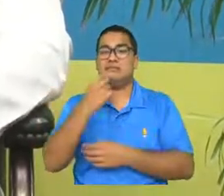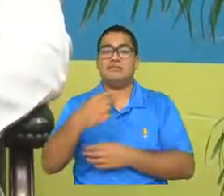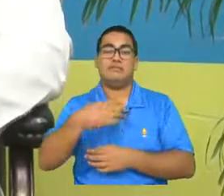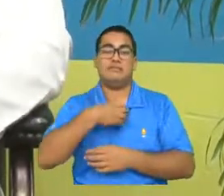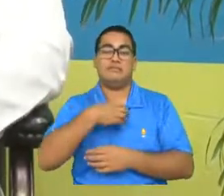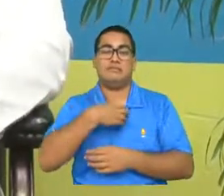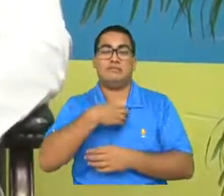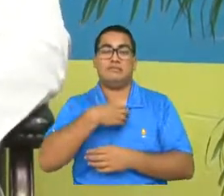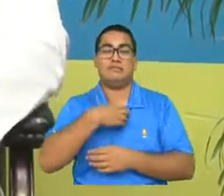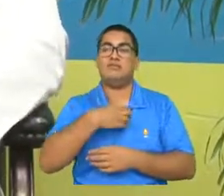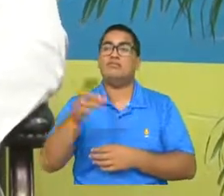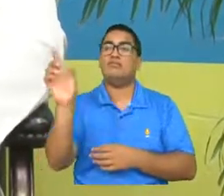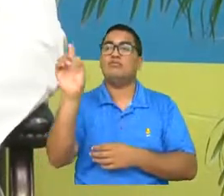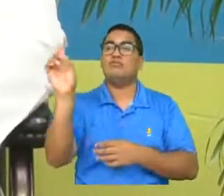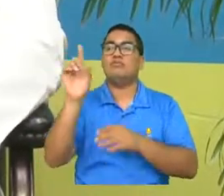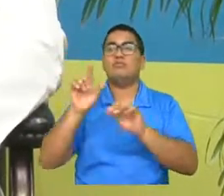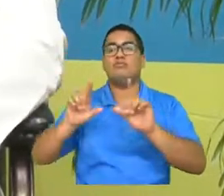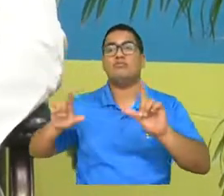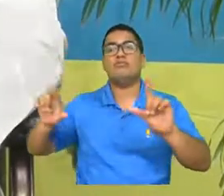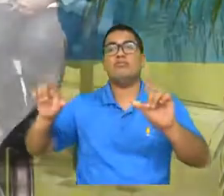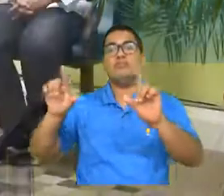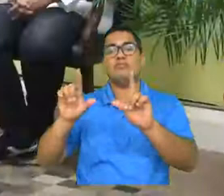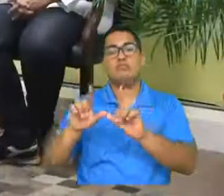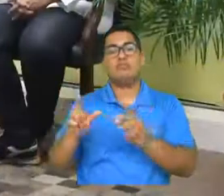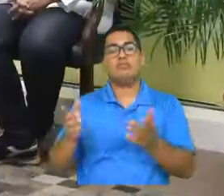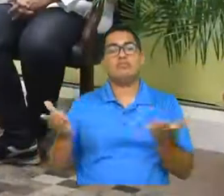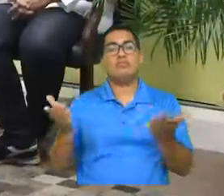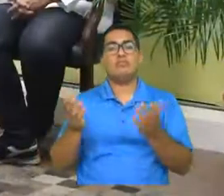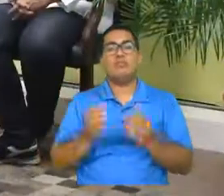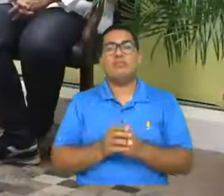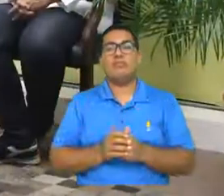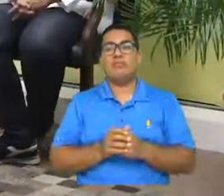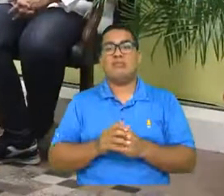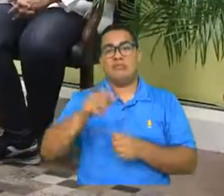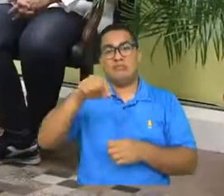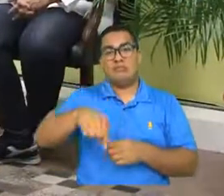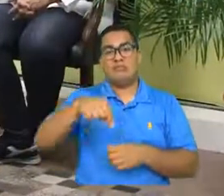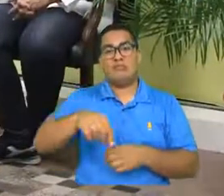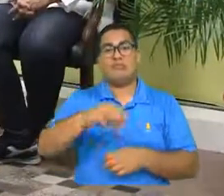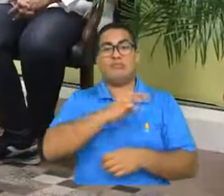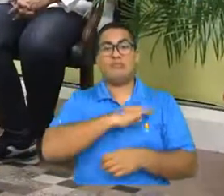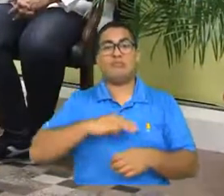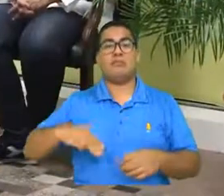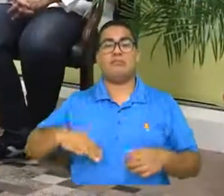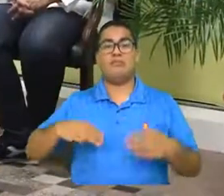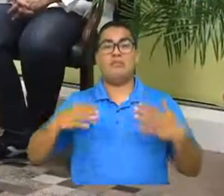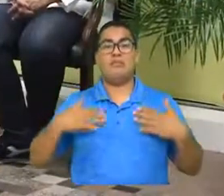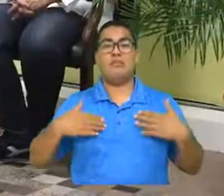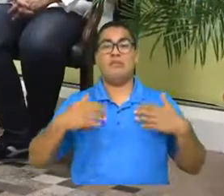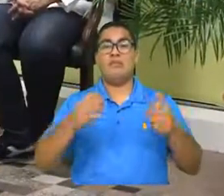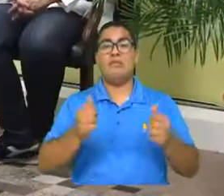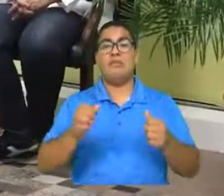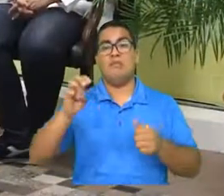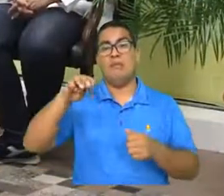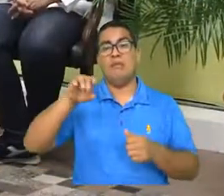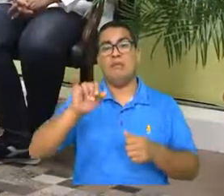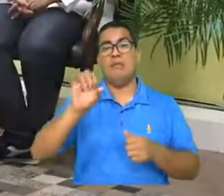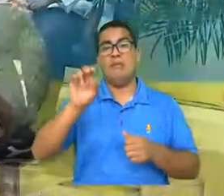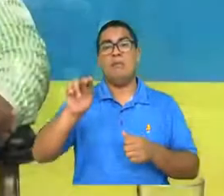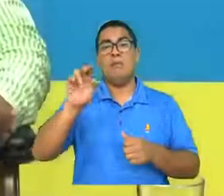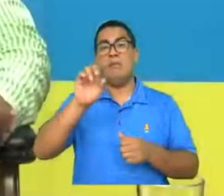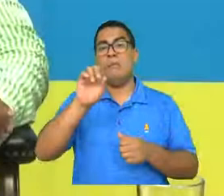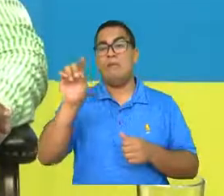propias de donde se esté desarrollando el mosquito. Precisamente hoy el Ministerio de Salud MINSA ha desarrollado un congreso con personal